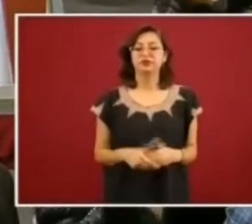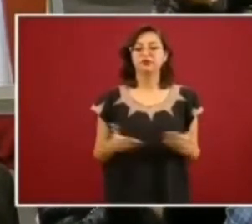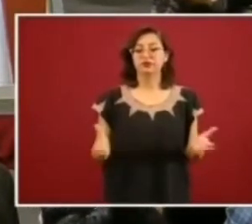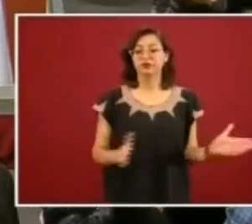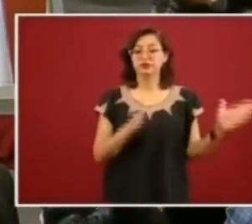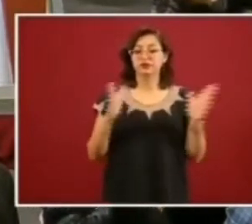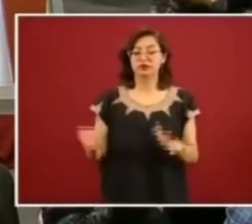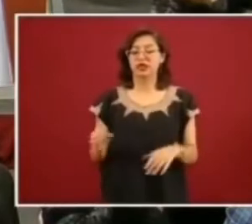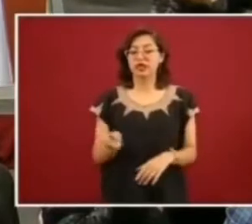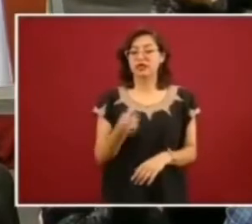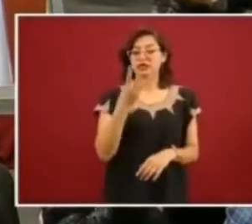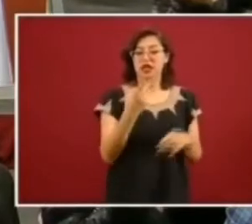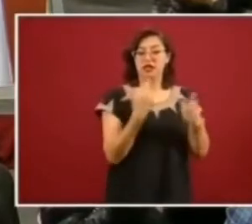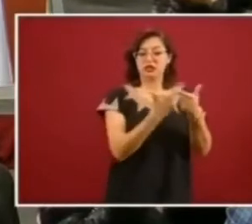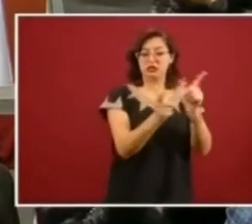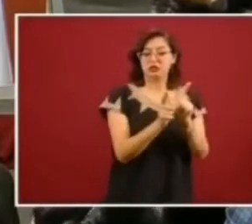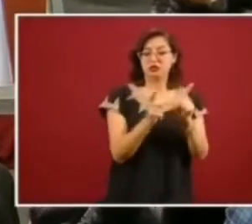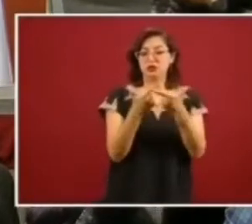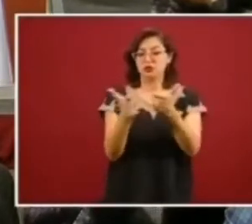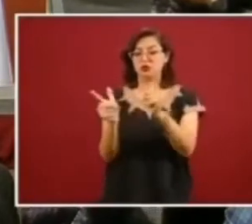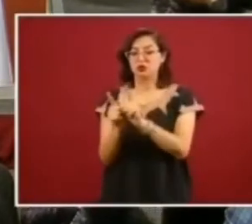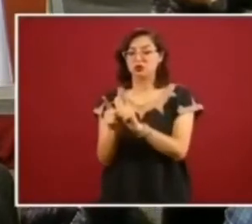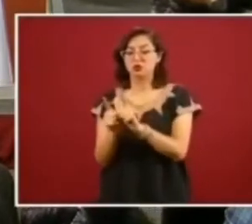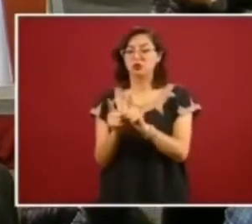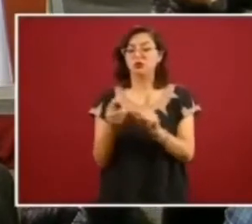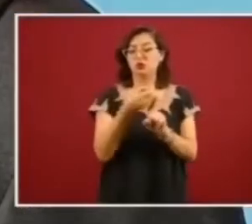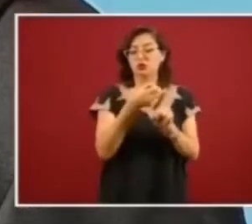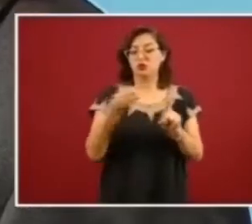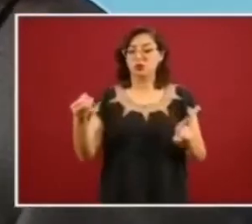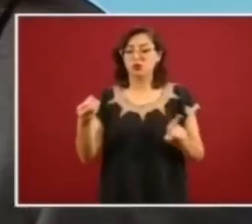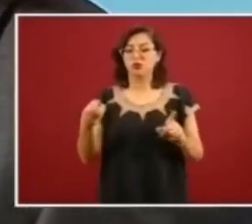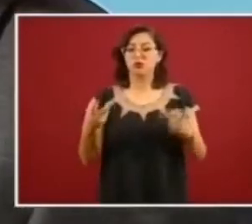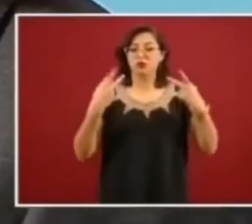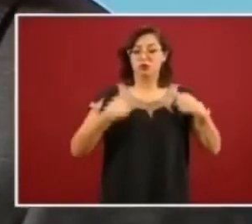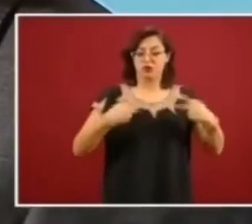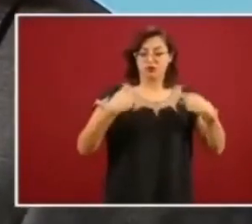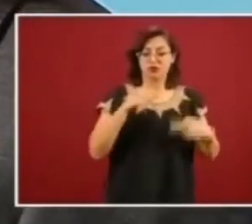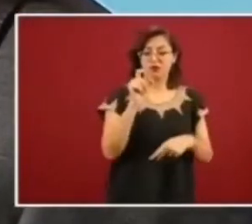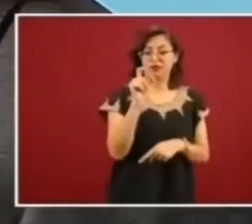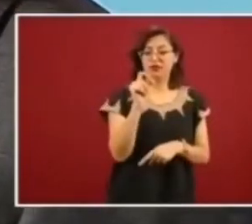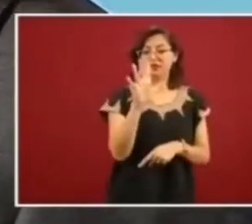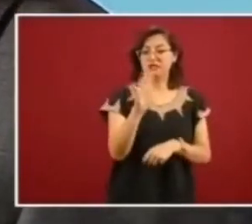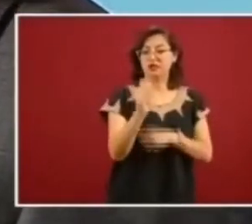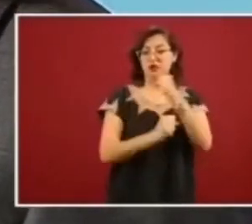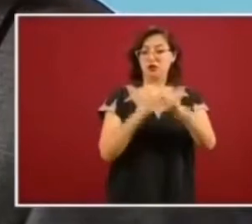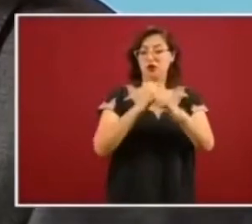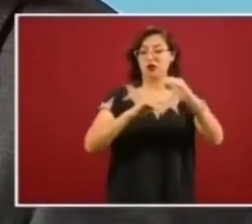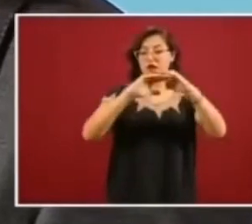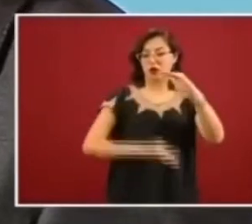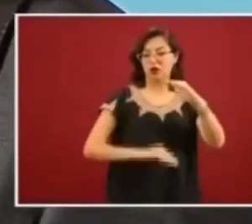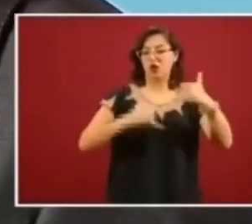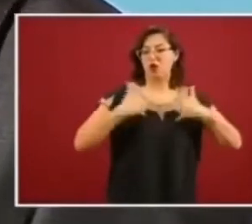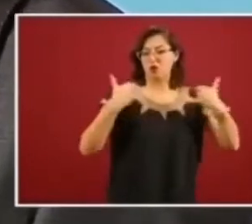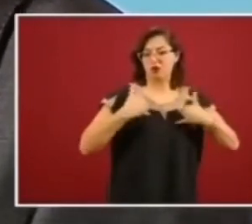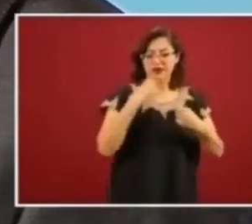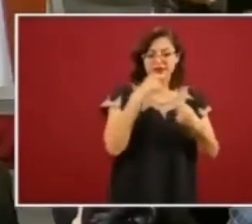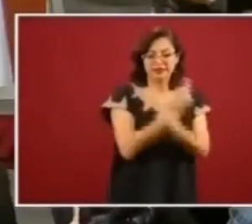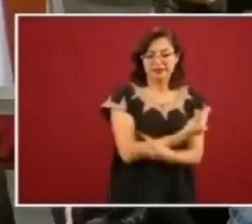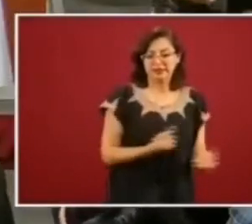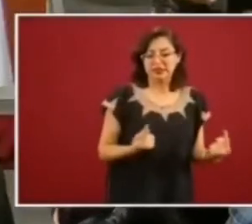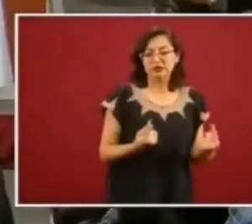grupos arbitrariamente organizados las personas menores de 25 años, que incluye a los adolescentes y niños,